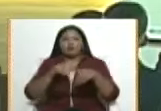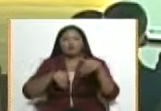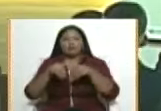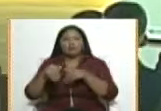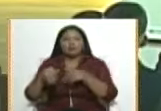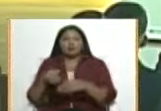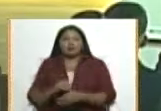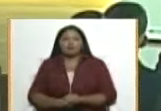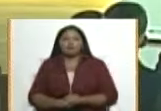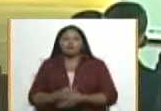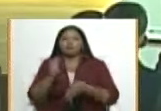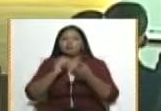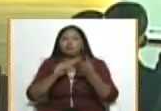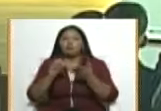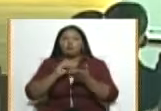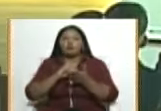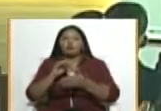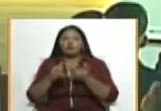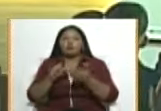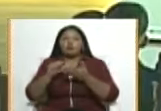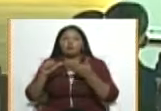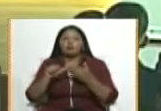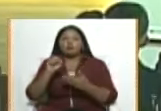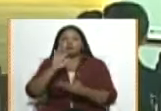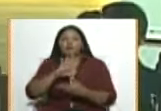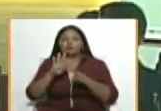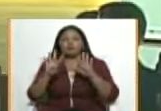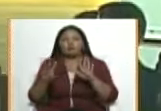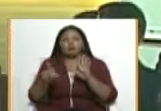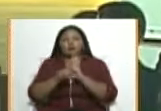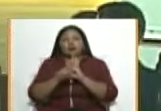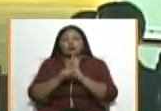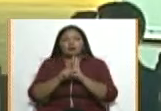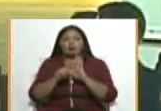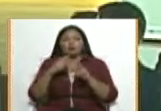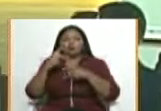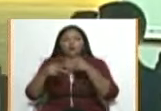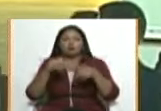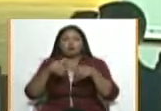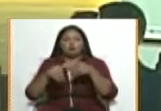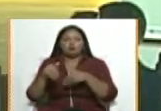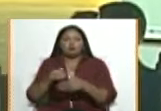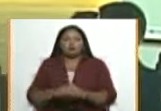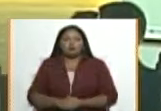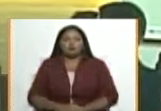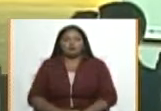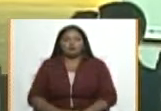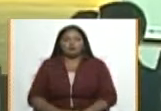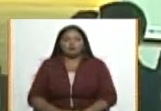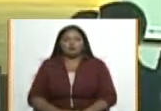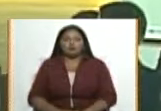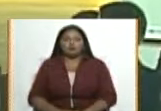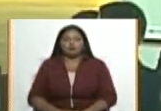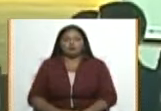tal y como está establecido en el artículo 59 de la Ley Orgánica de Procesos Electorales.